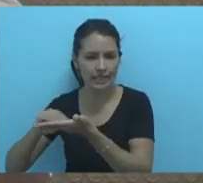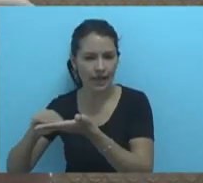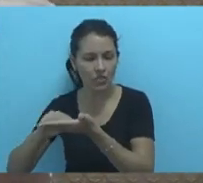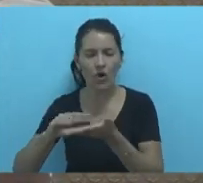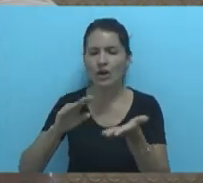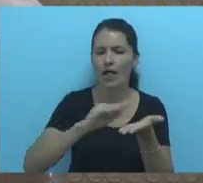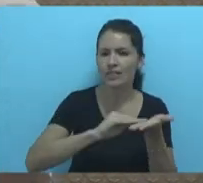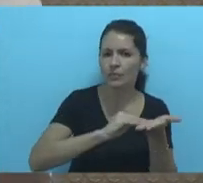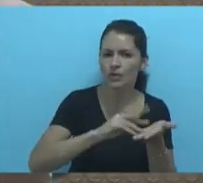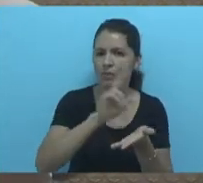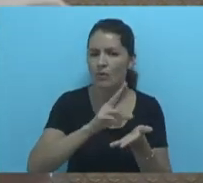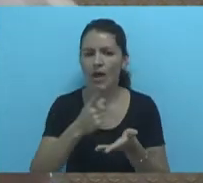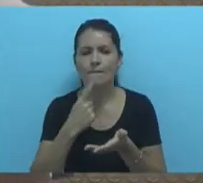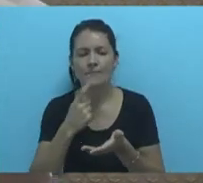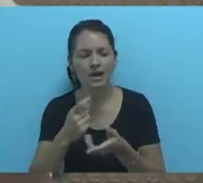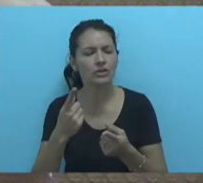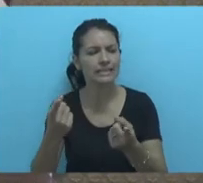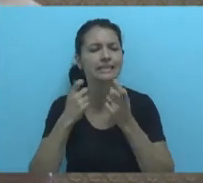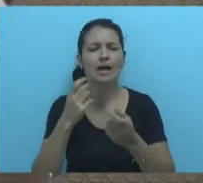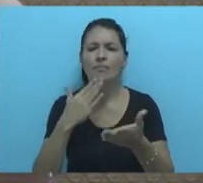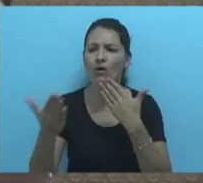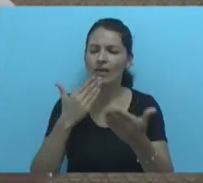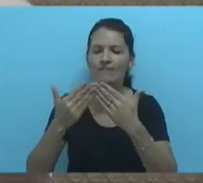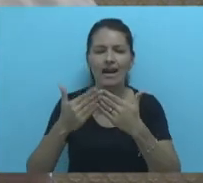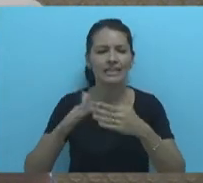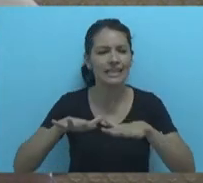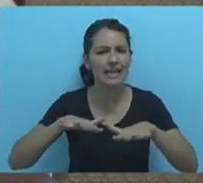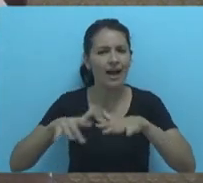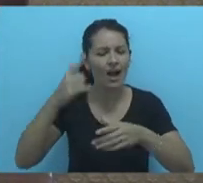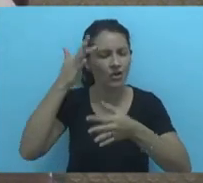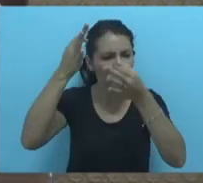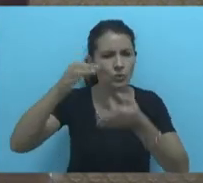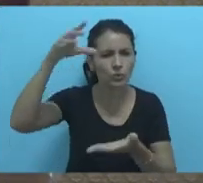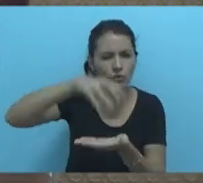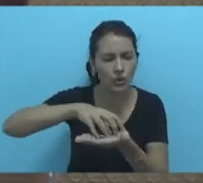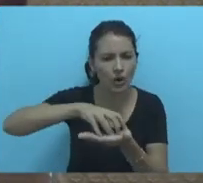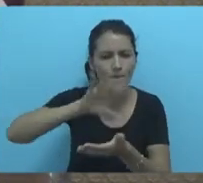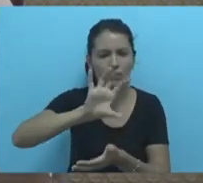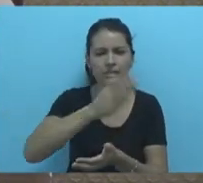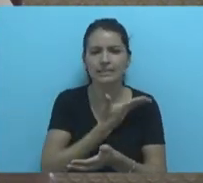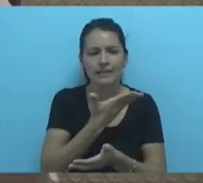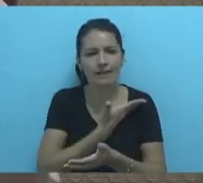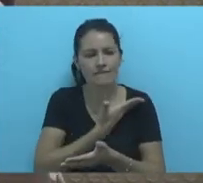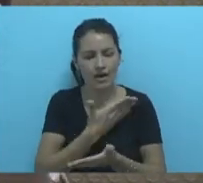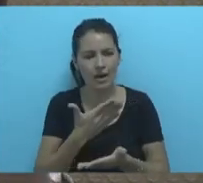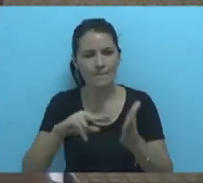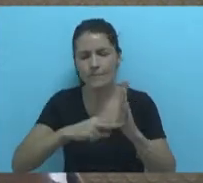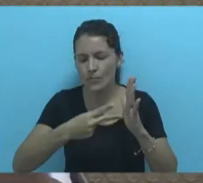diputadas y los diputados sobre lo que estaba pasando institucionalmente en la provincia de Santa Fe, que se ha convertido en una ciénaga.